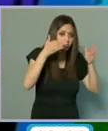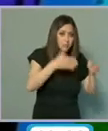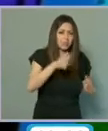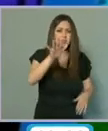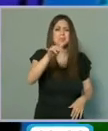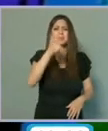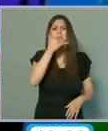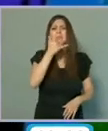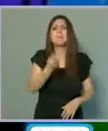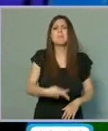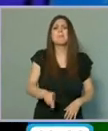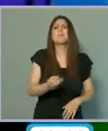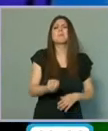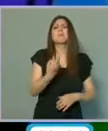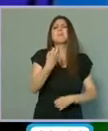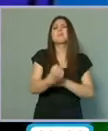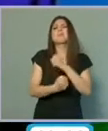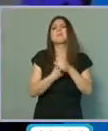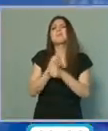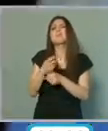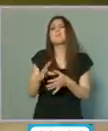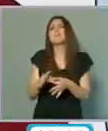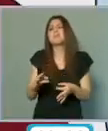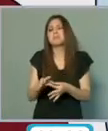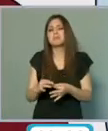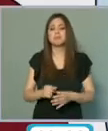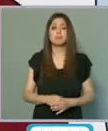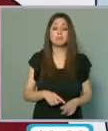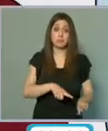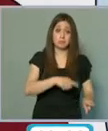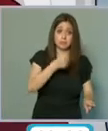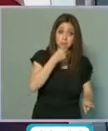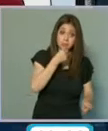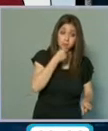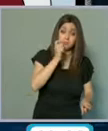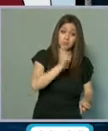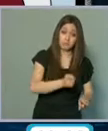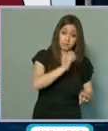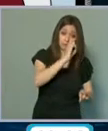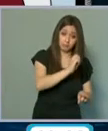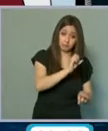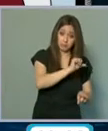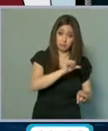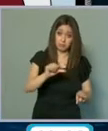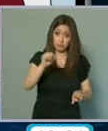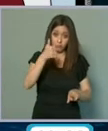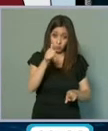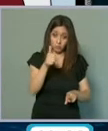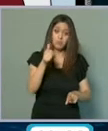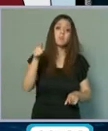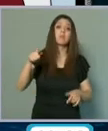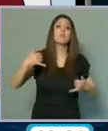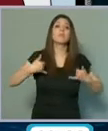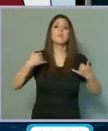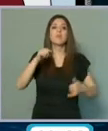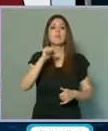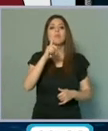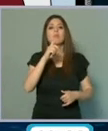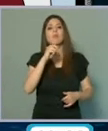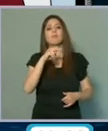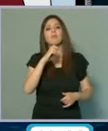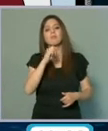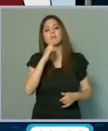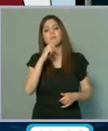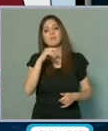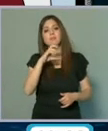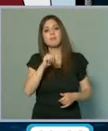qué edad hablamos, Miguel? Niño, mira, la niñez es de 0 a 11 años, ¿no? La adolescencia empieza a los 12. Por supuesto que